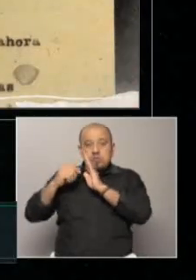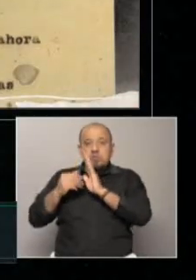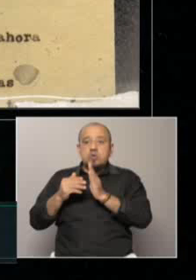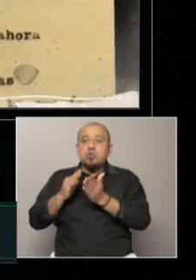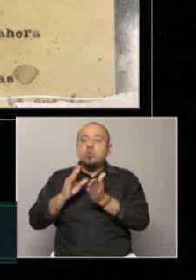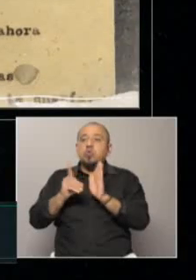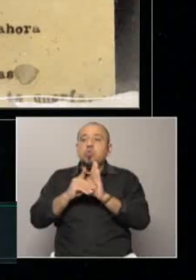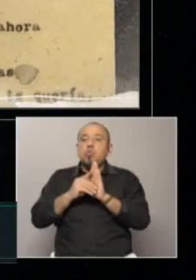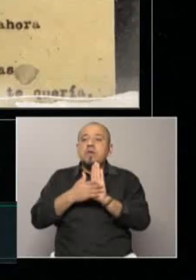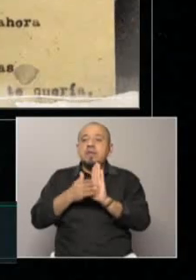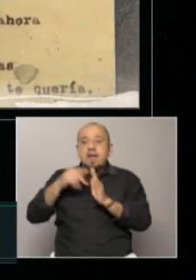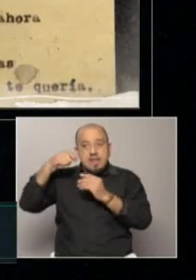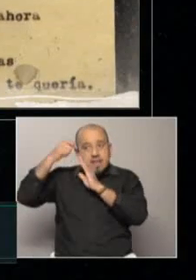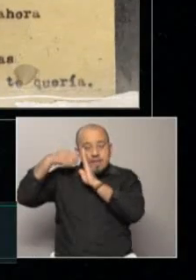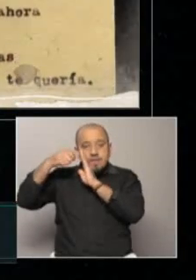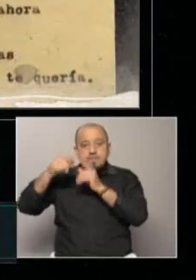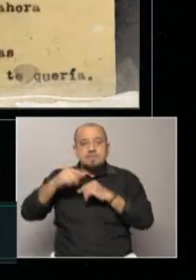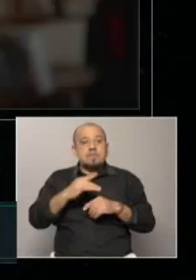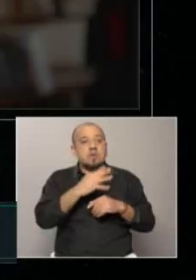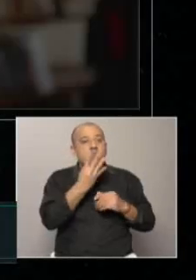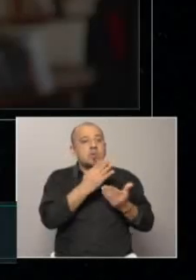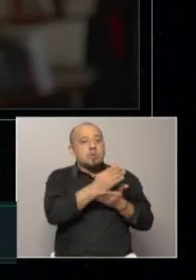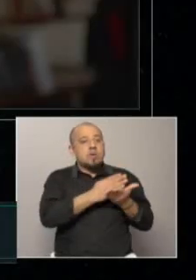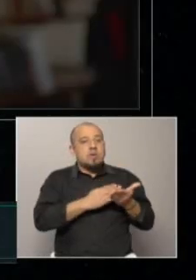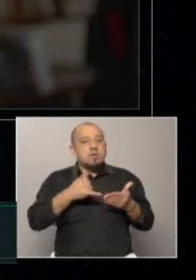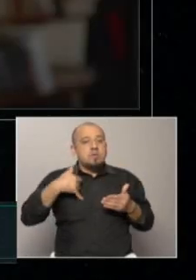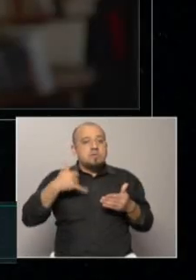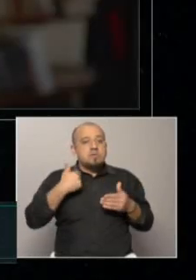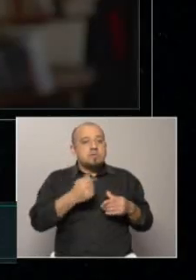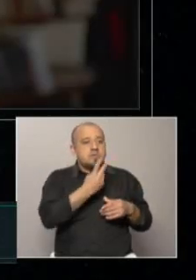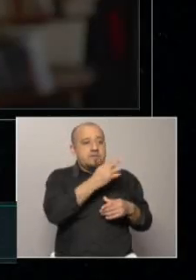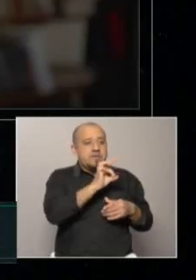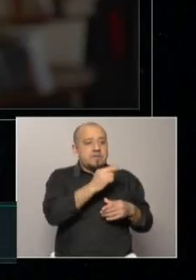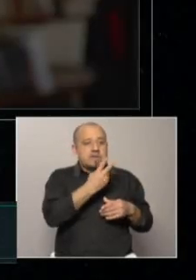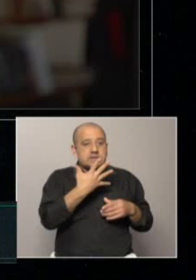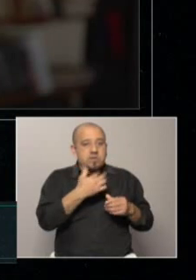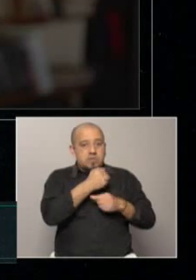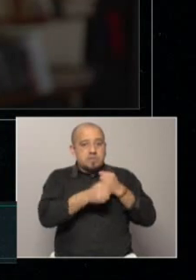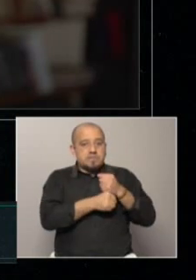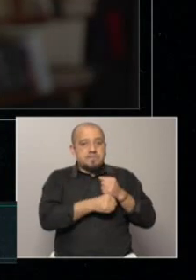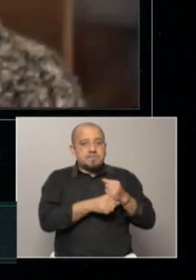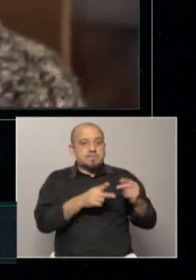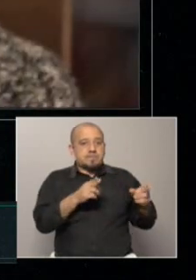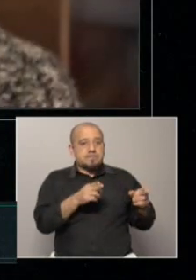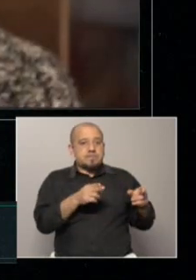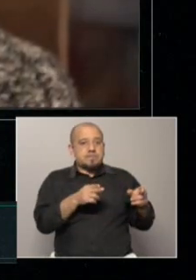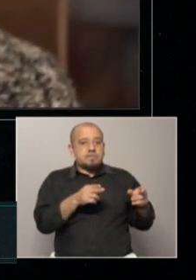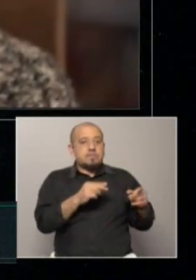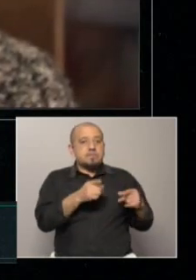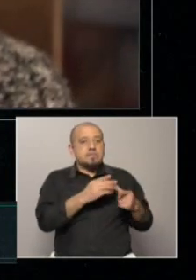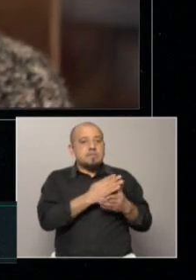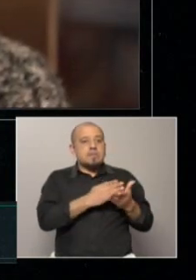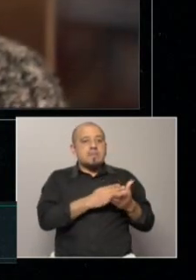hay 4 poetas jóvenes que tienen entre 20 y 25 años, que son excelentes poetas.